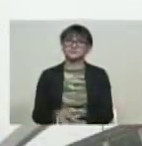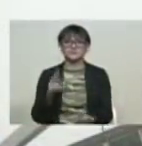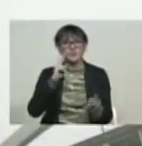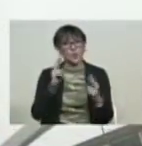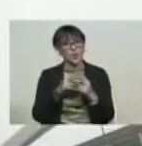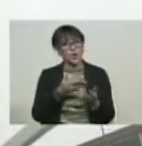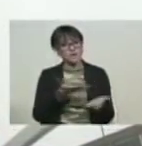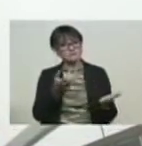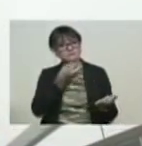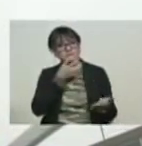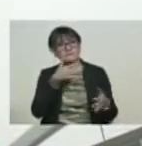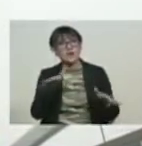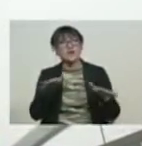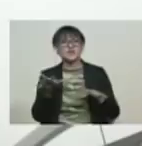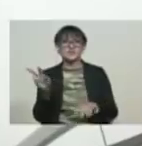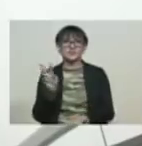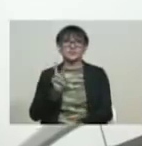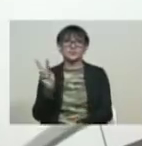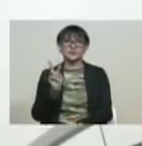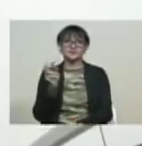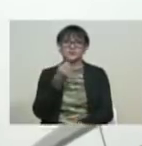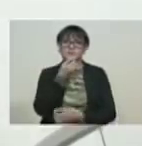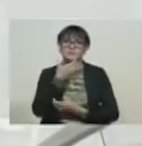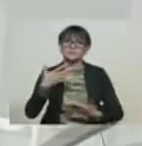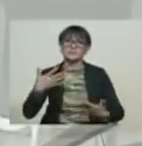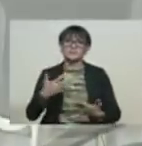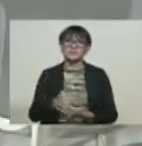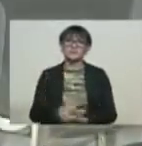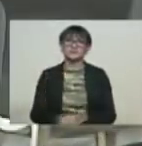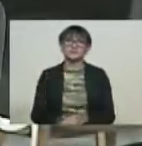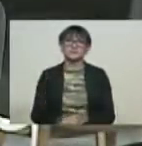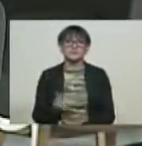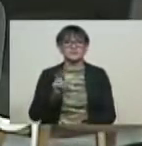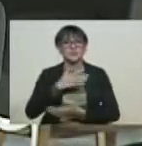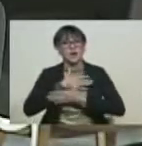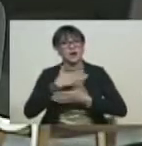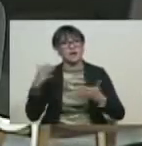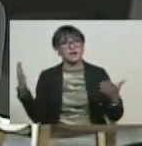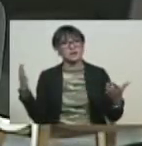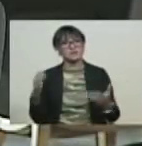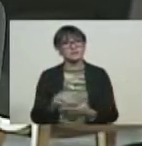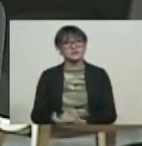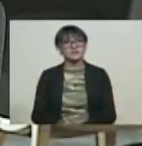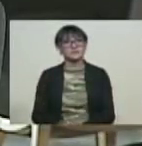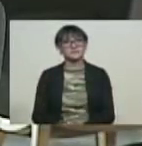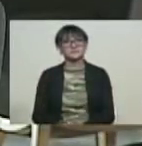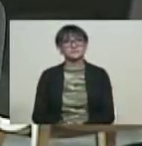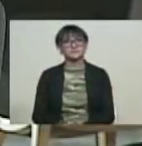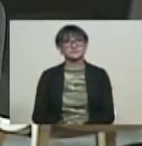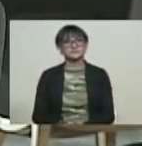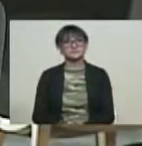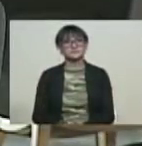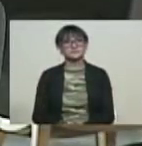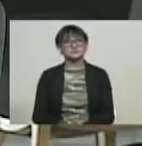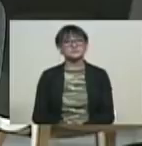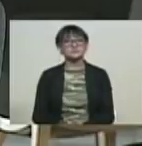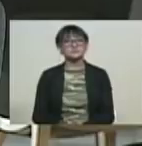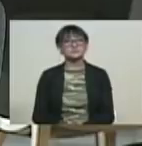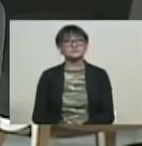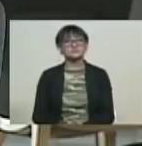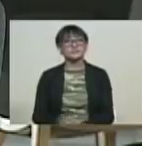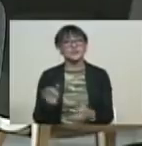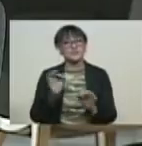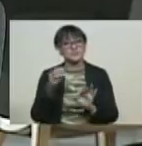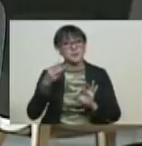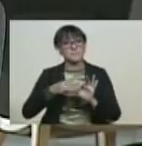conozcan la belleza de esta Venezuela hermosa, de esta Venezuela grande. y puedan nosotros, a través del